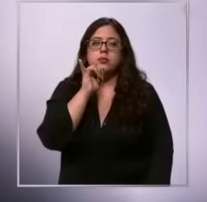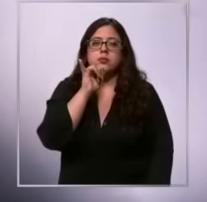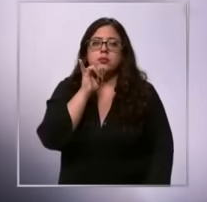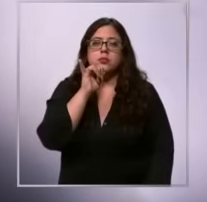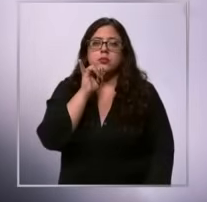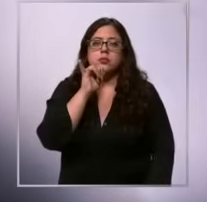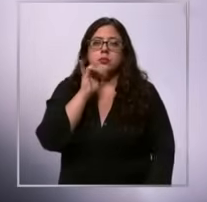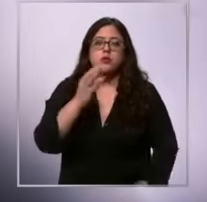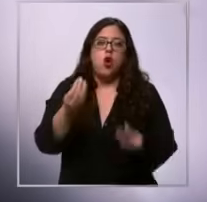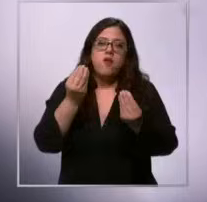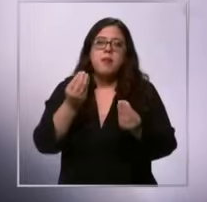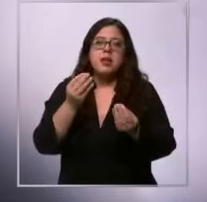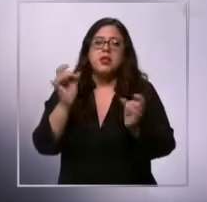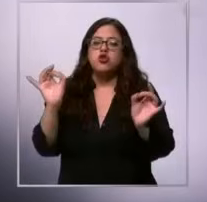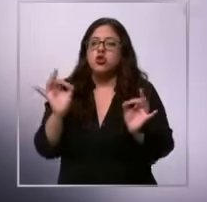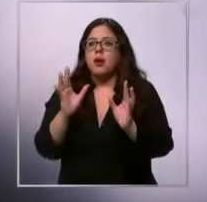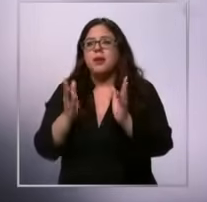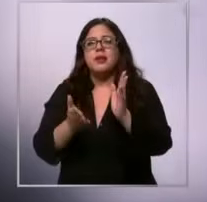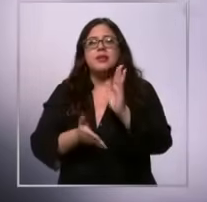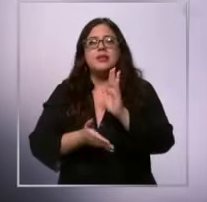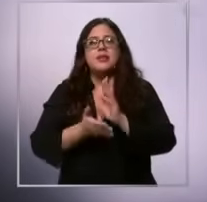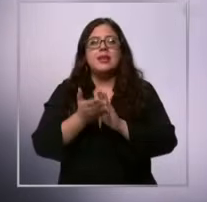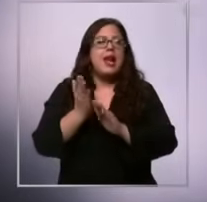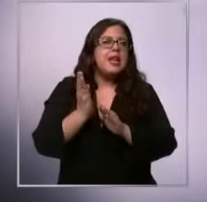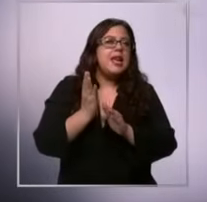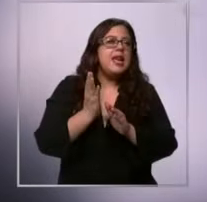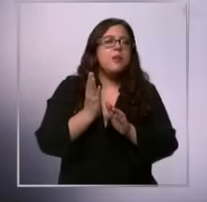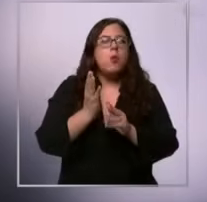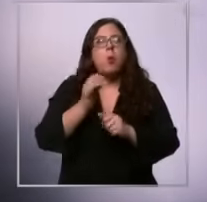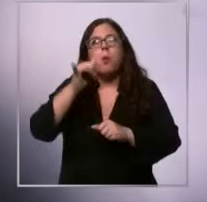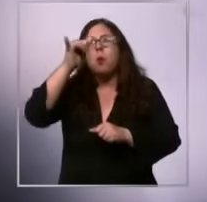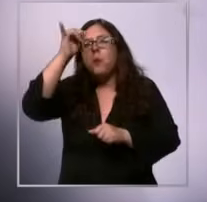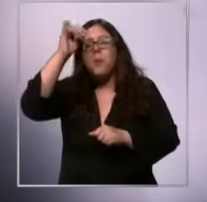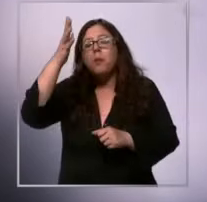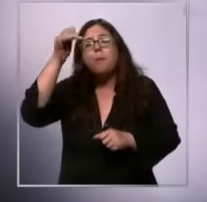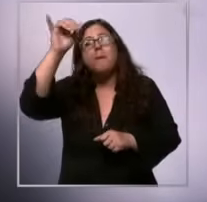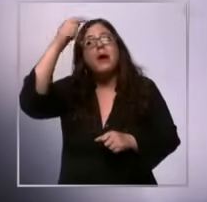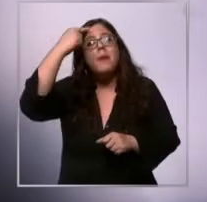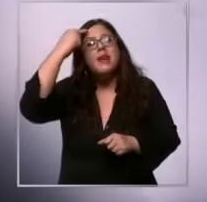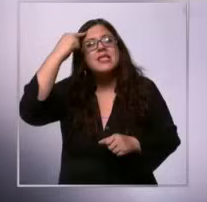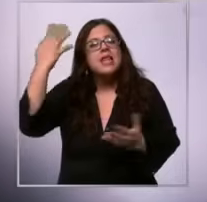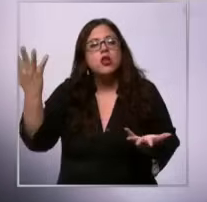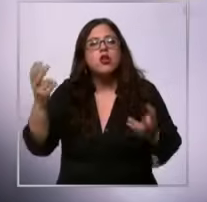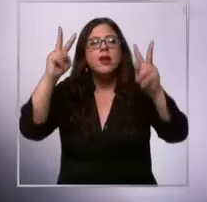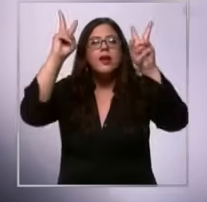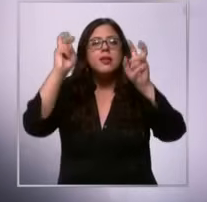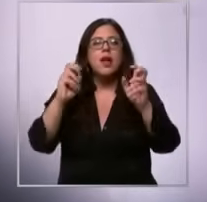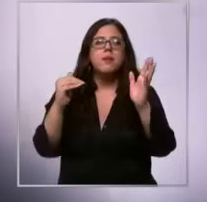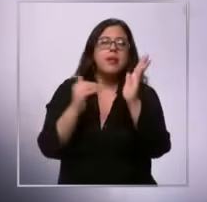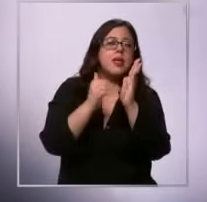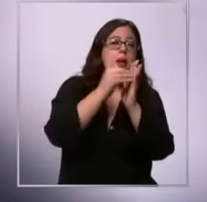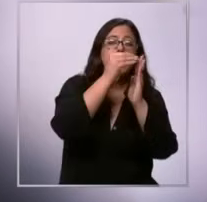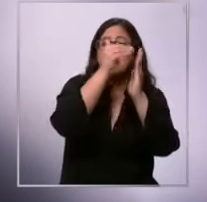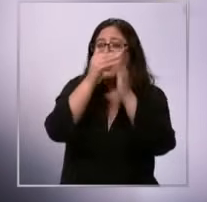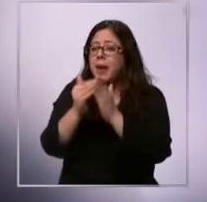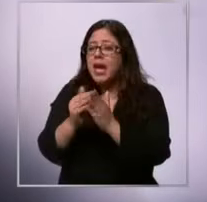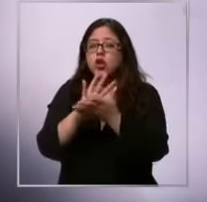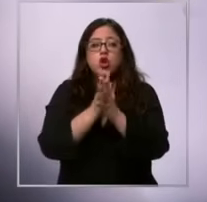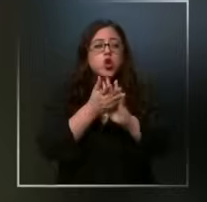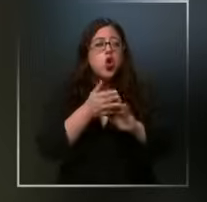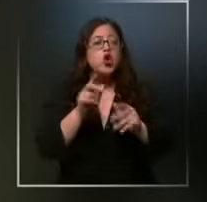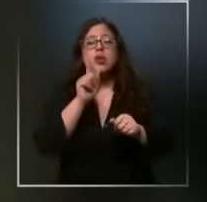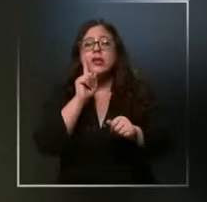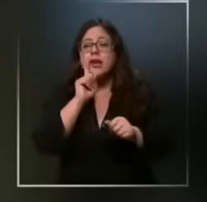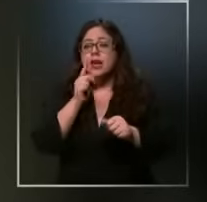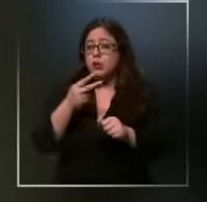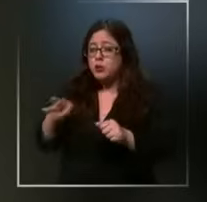sueño de pasarlo bien, de estar en un departamento, que es su casa propia, donde lo hace, y parece que el sueño ahora se está haciendo una pesadilla.